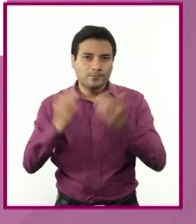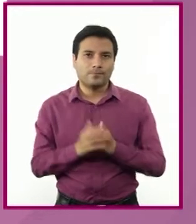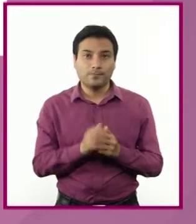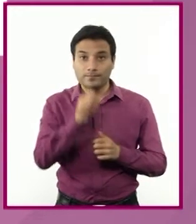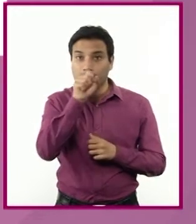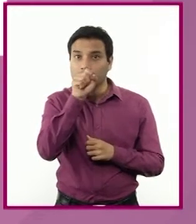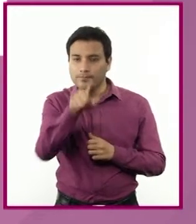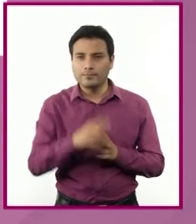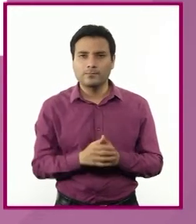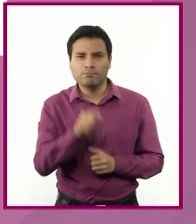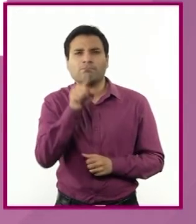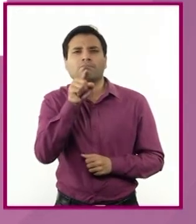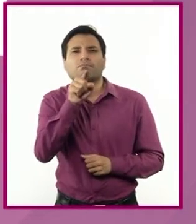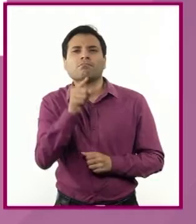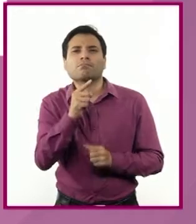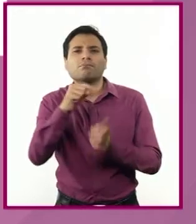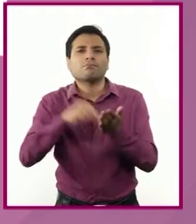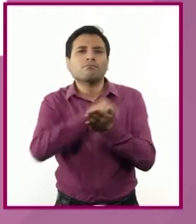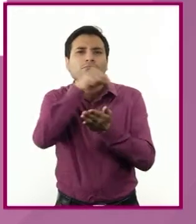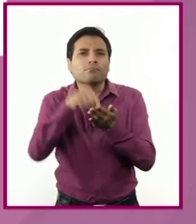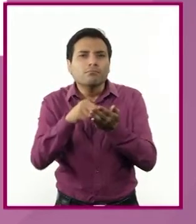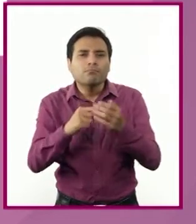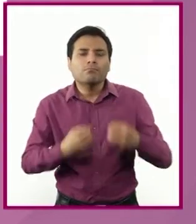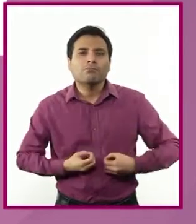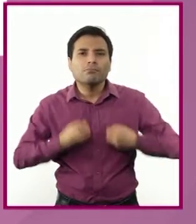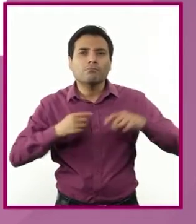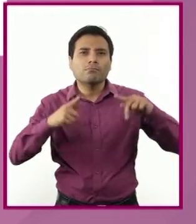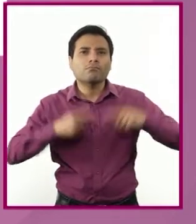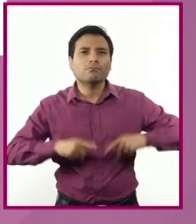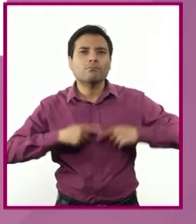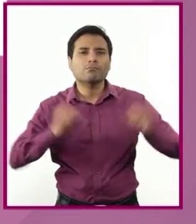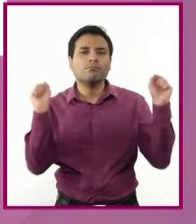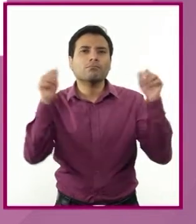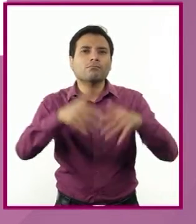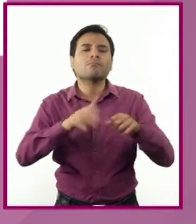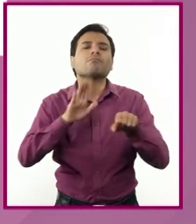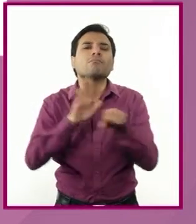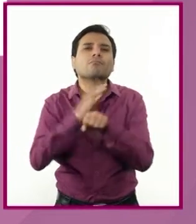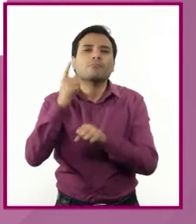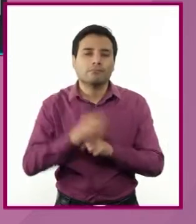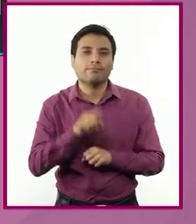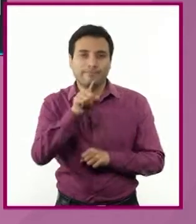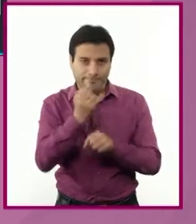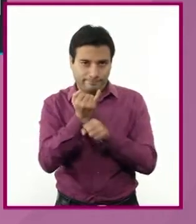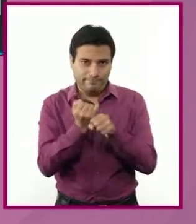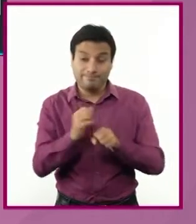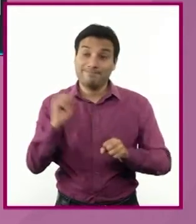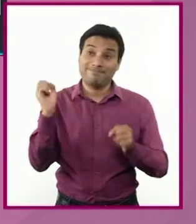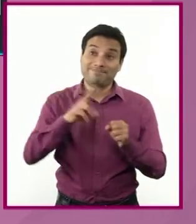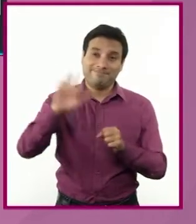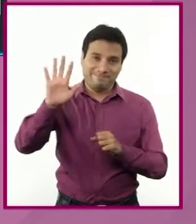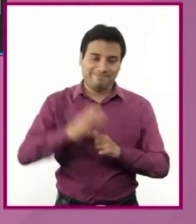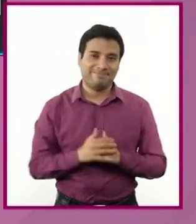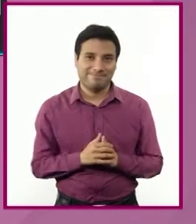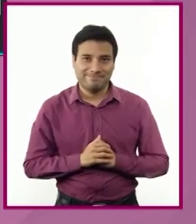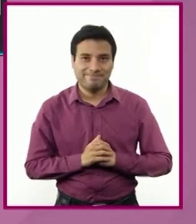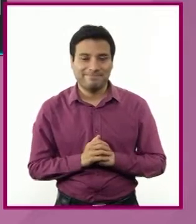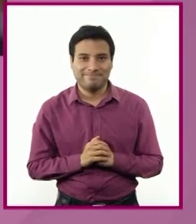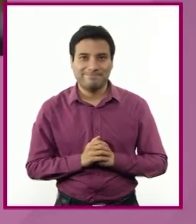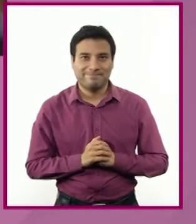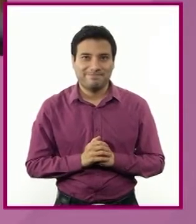investigar qué factores influyen en su distribución. Gracias, Lali. Hasta pronto, Edmundo.